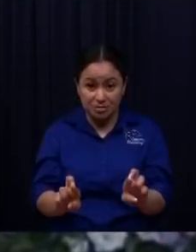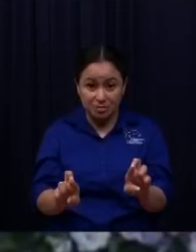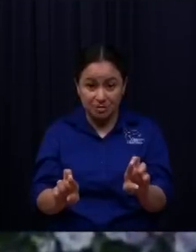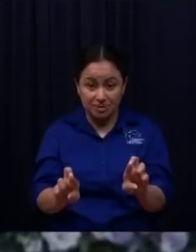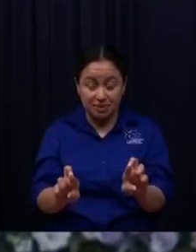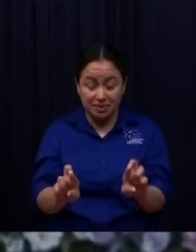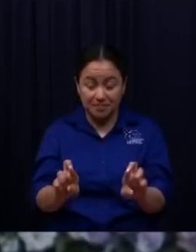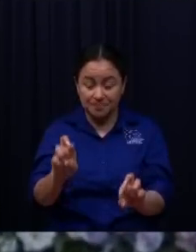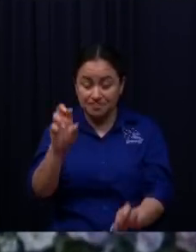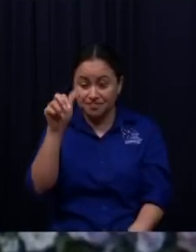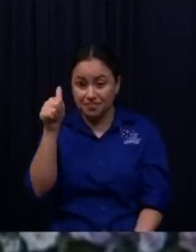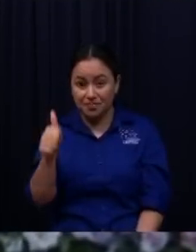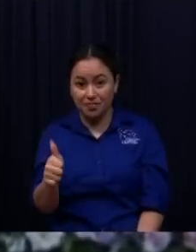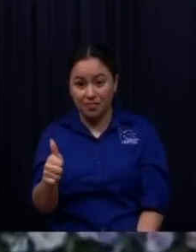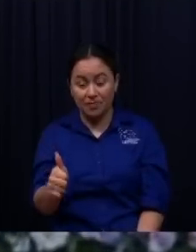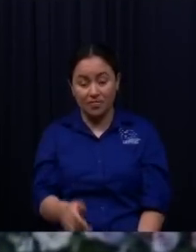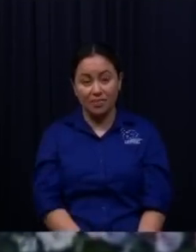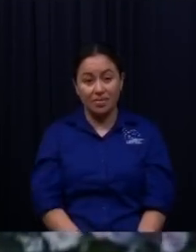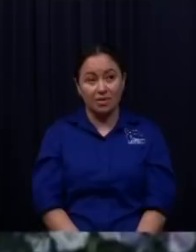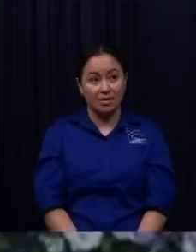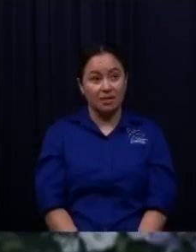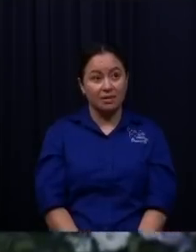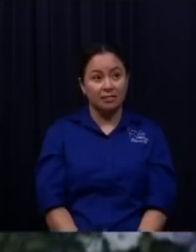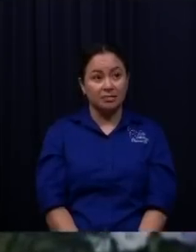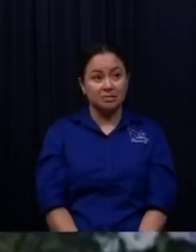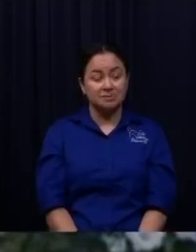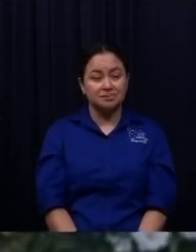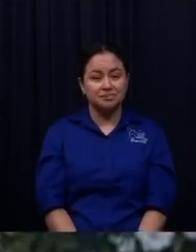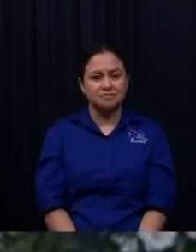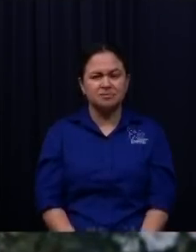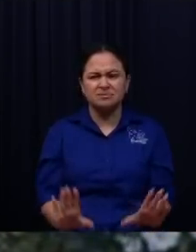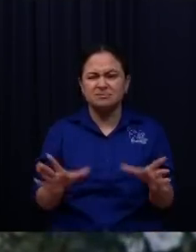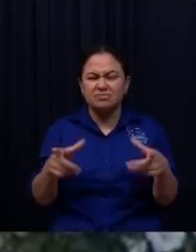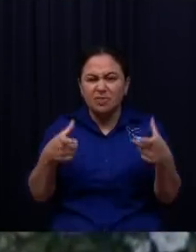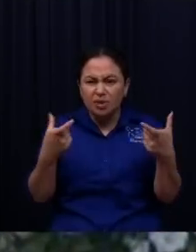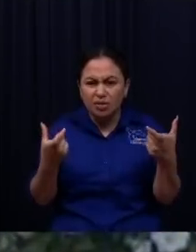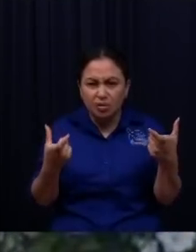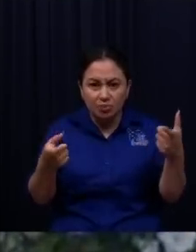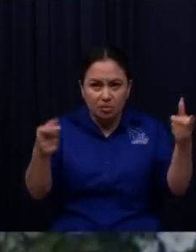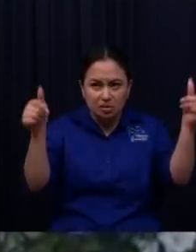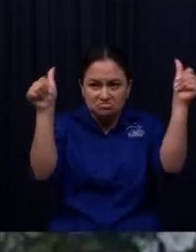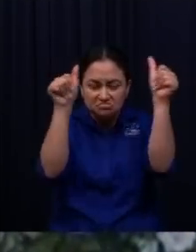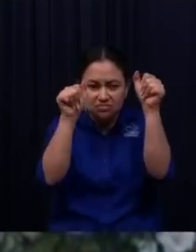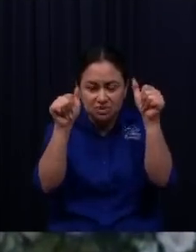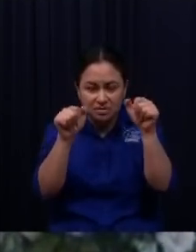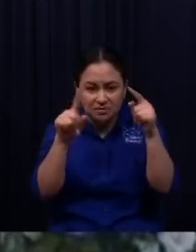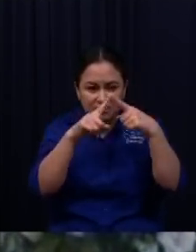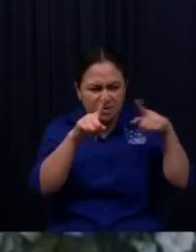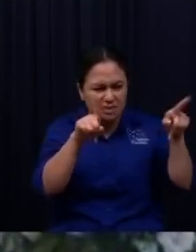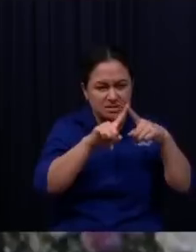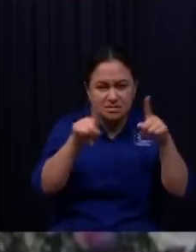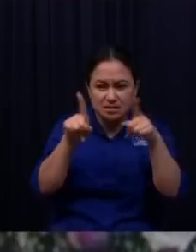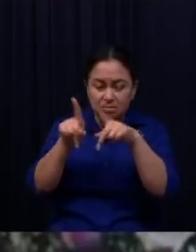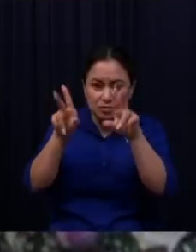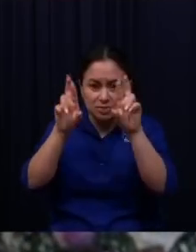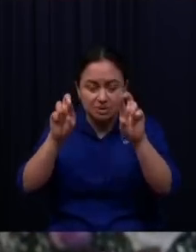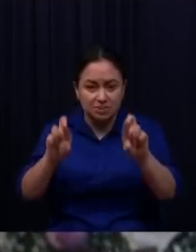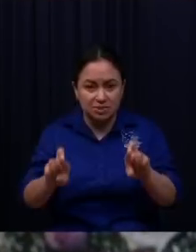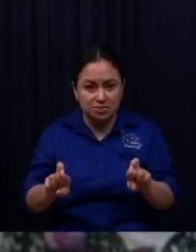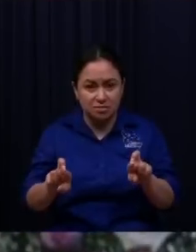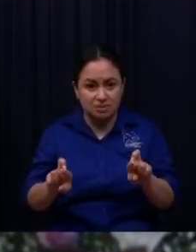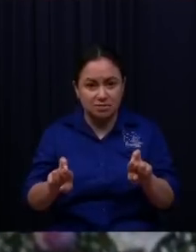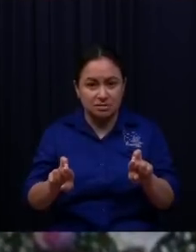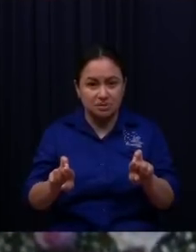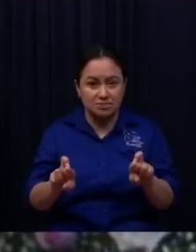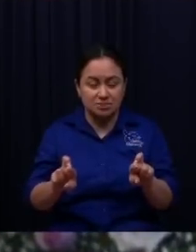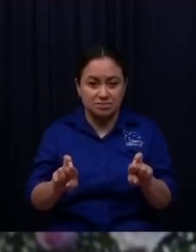Y no dice la Biblia que se va a meter lobos, pues. ¿Cómo se distingue? Si no es con discernimiento. Entonces, ¿qué es lo que tengo como consecuencia del altar? ¿Qué es